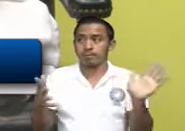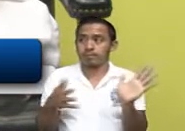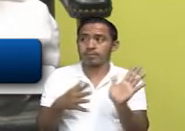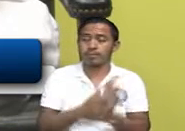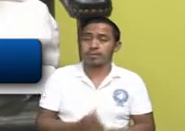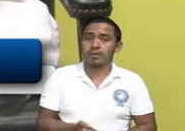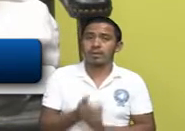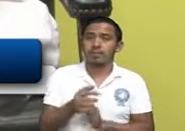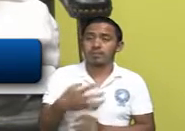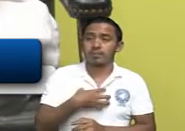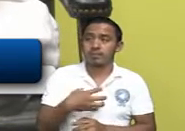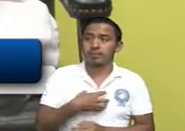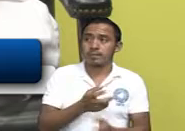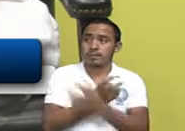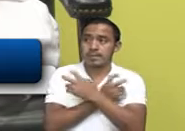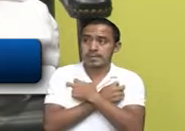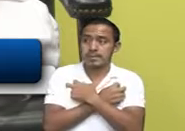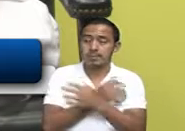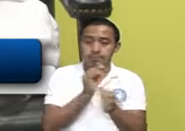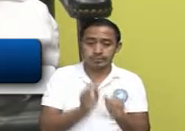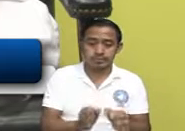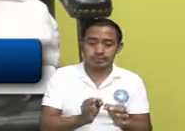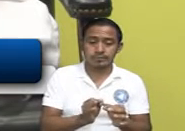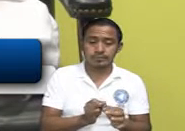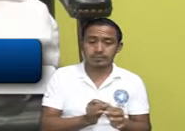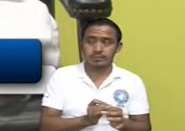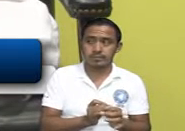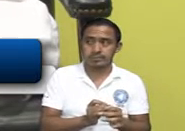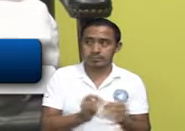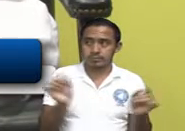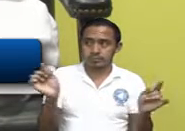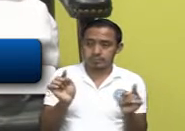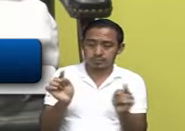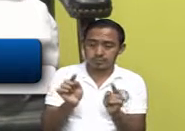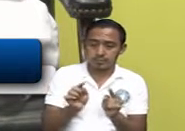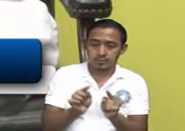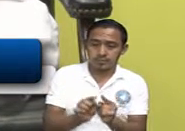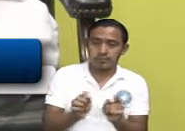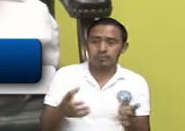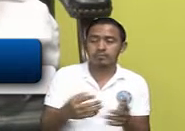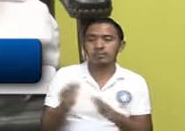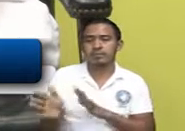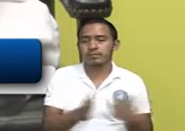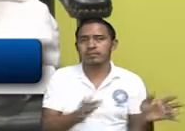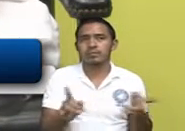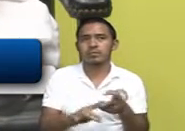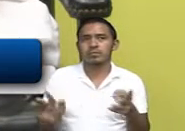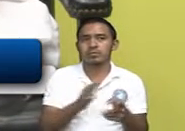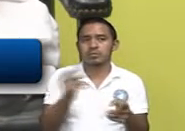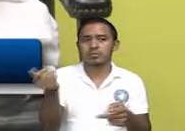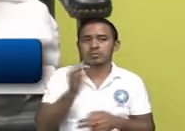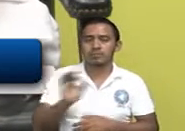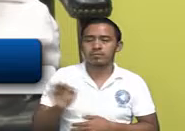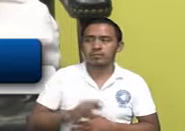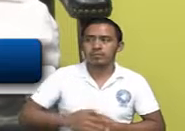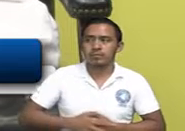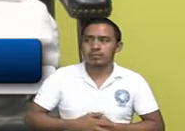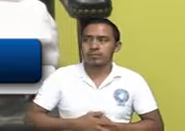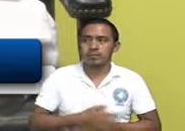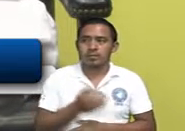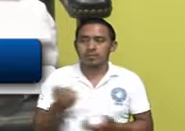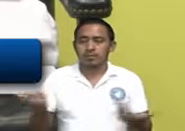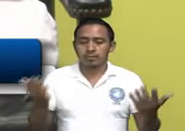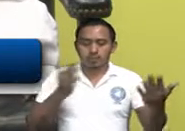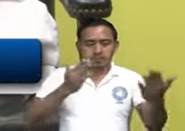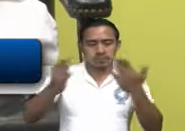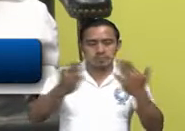que en la medida que vamos cerrando filas y vamos disminuyendo los accesos. Otra cosa que como país creo que tenemos ventaja, haciendo una